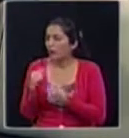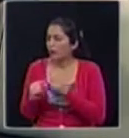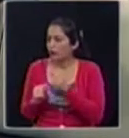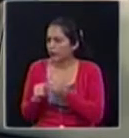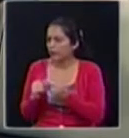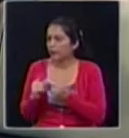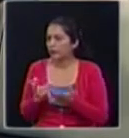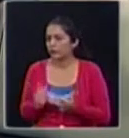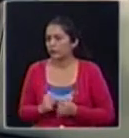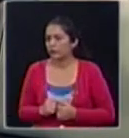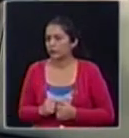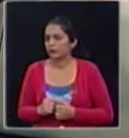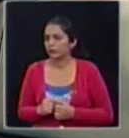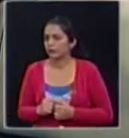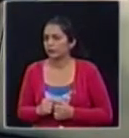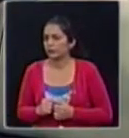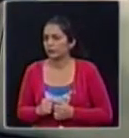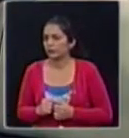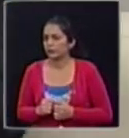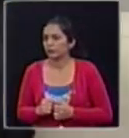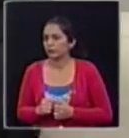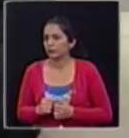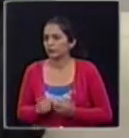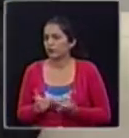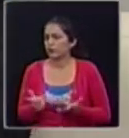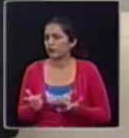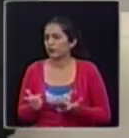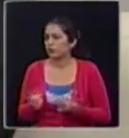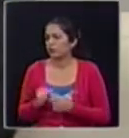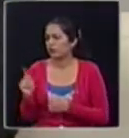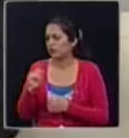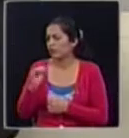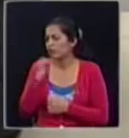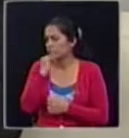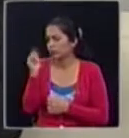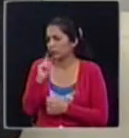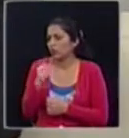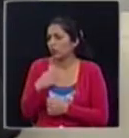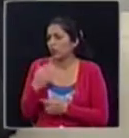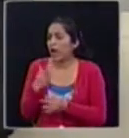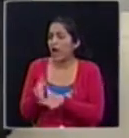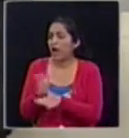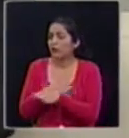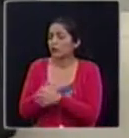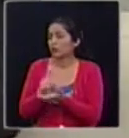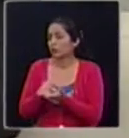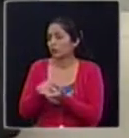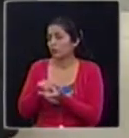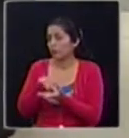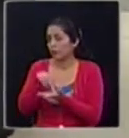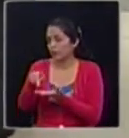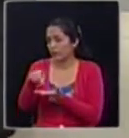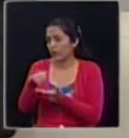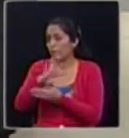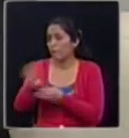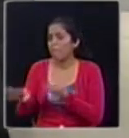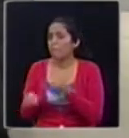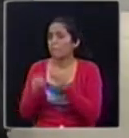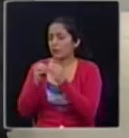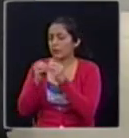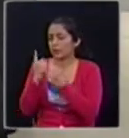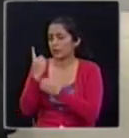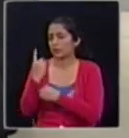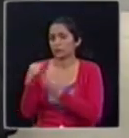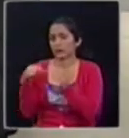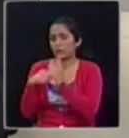al empresario, sino que básicamente se lo traspasa. Entonces, yo compro con IVA, vendo con IVA y hago un cruce.